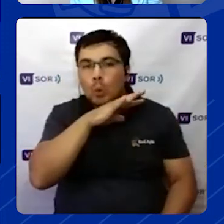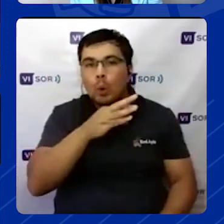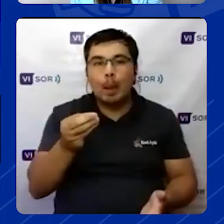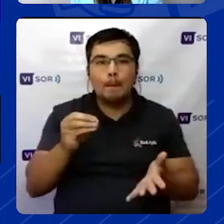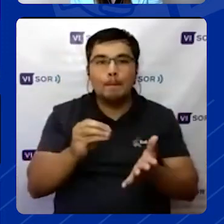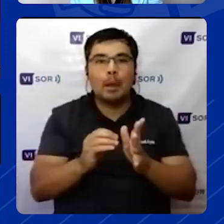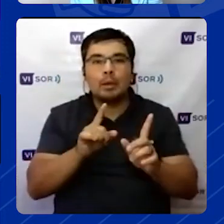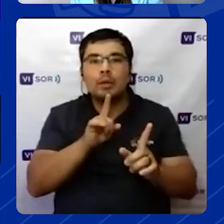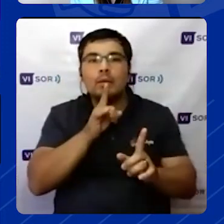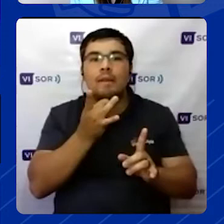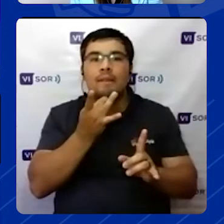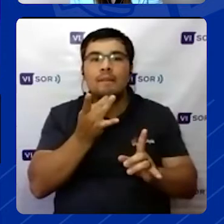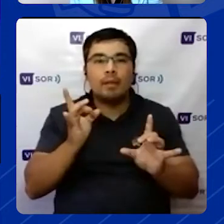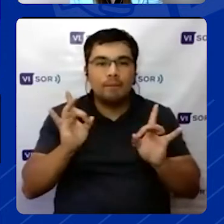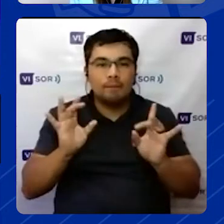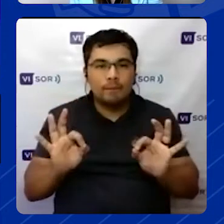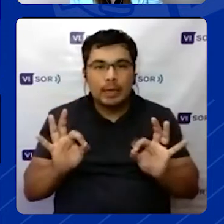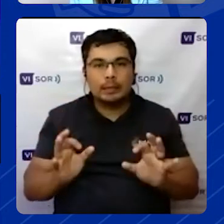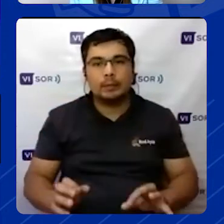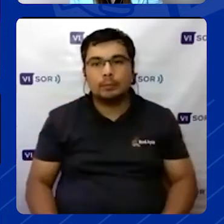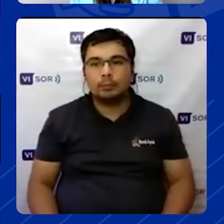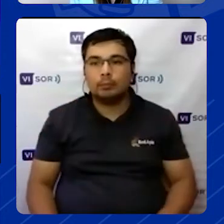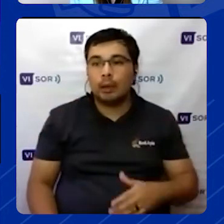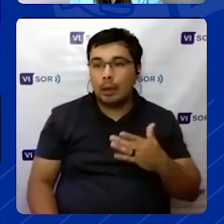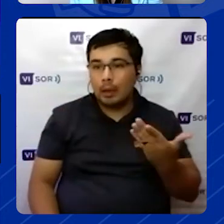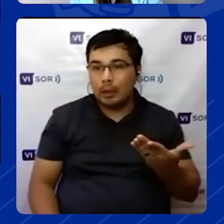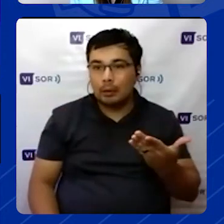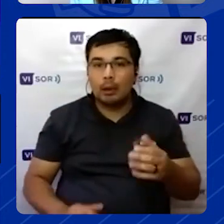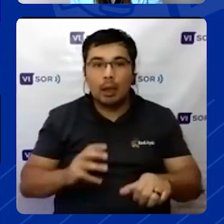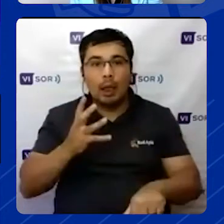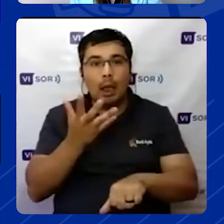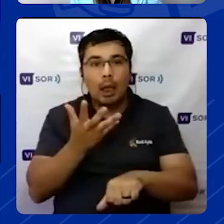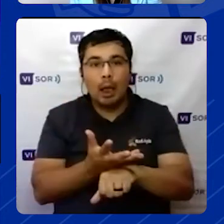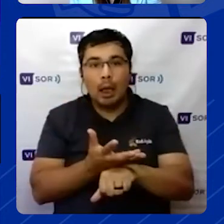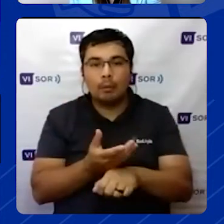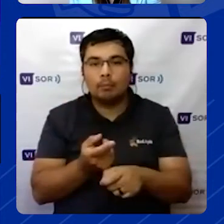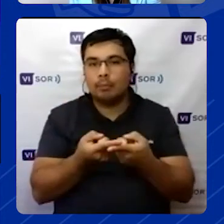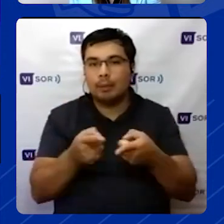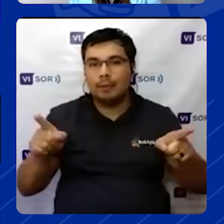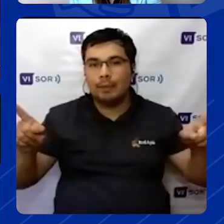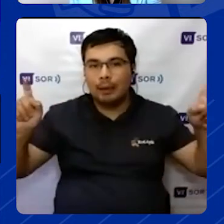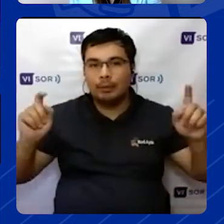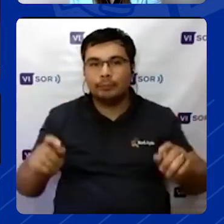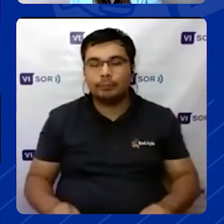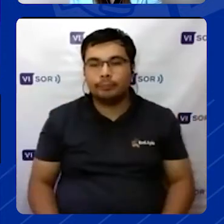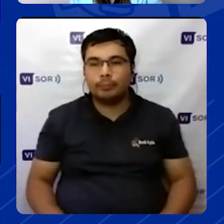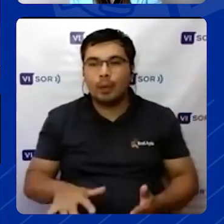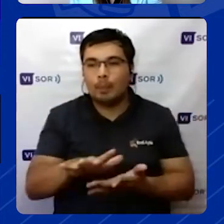aplicación. Dicho esto, pues luego, claro, hay particularidades. Por ejemplo,